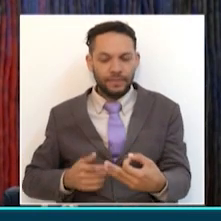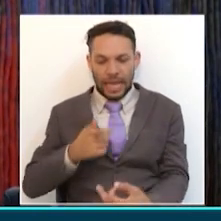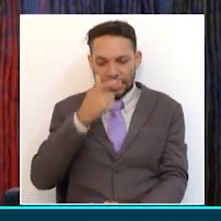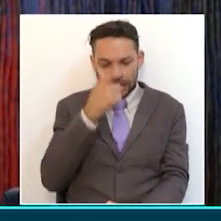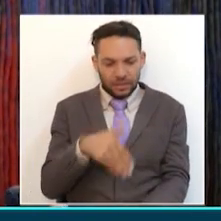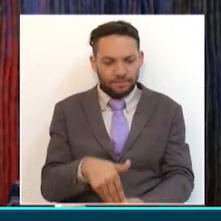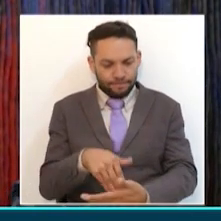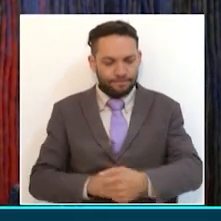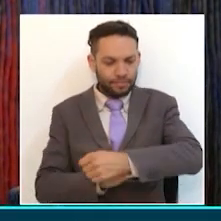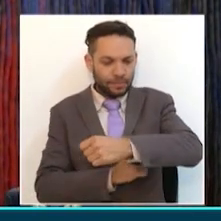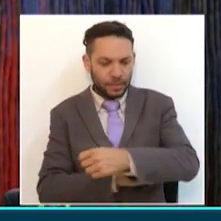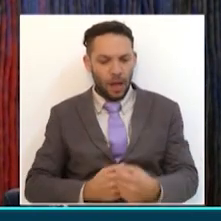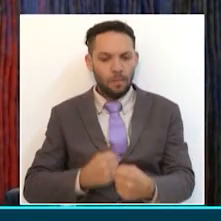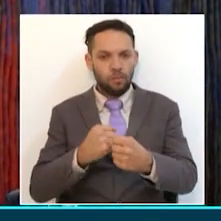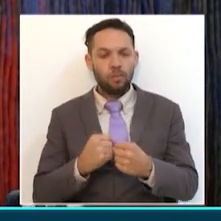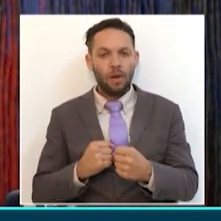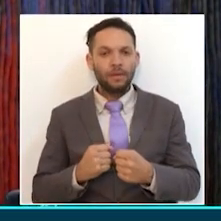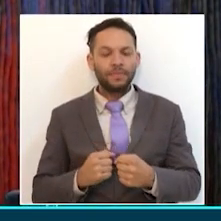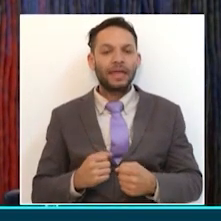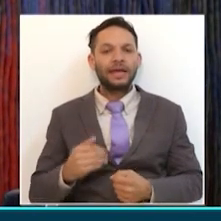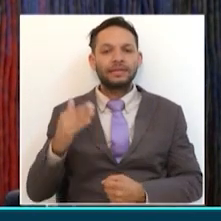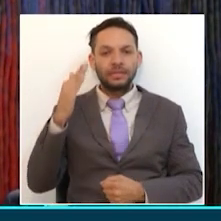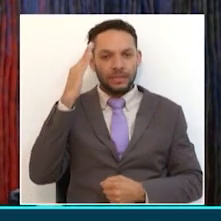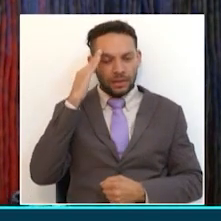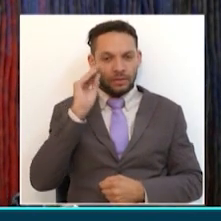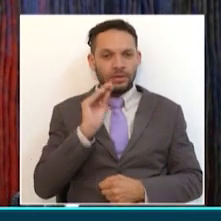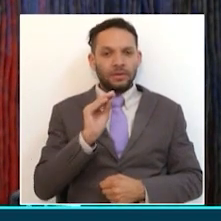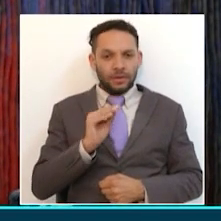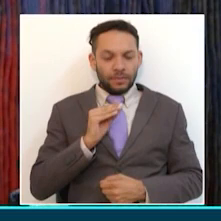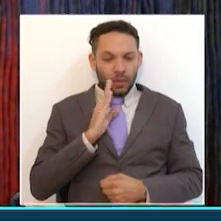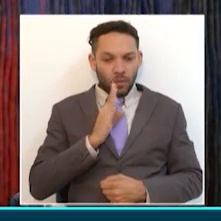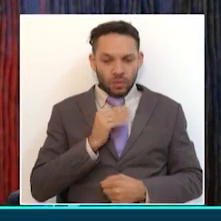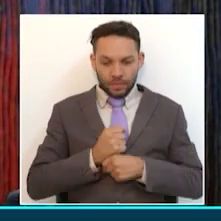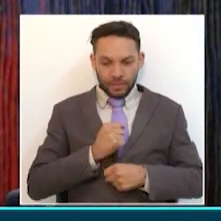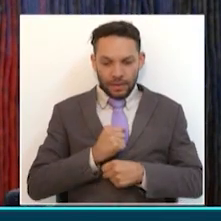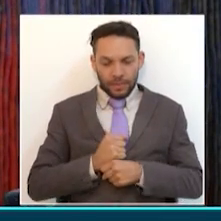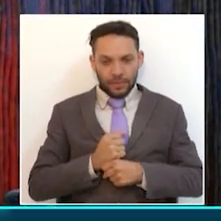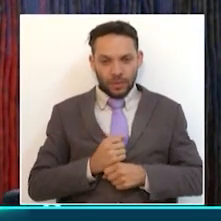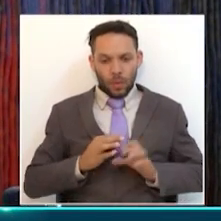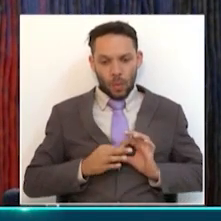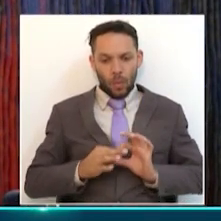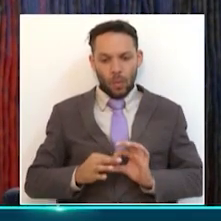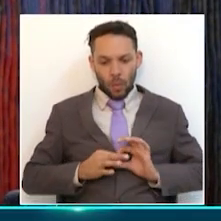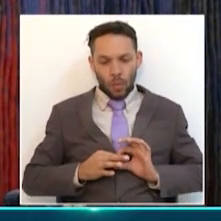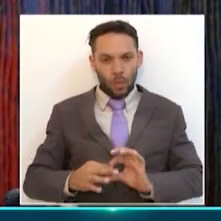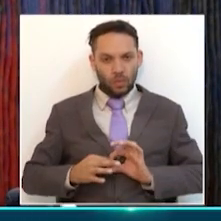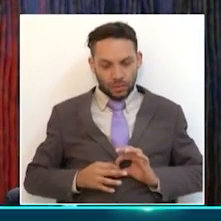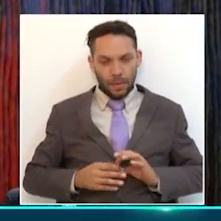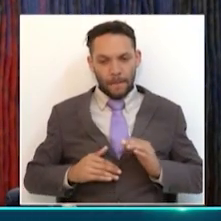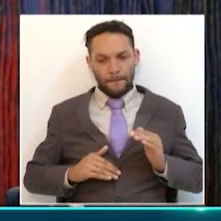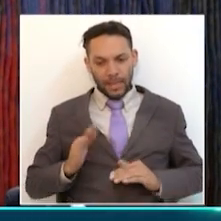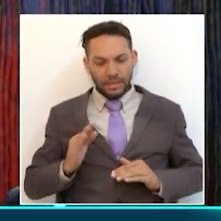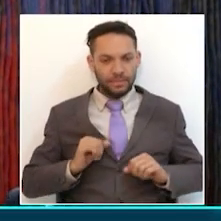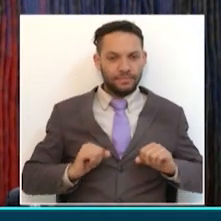cimientos sólidos. Por eso, nuestra invitación es a trabajar juntos, hacer más juntos y a llevar a